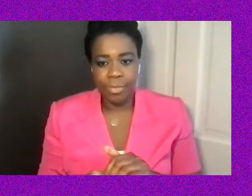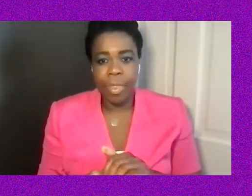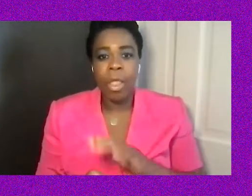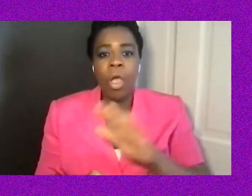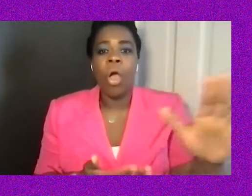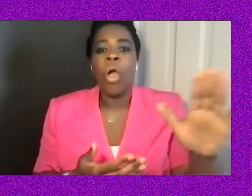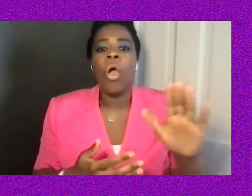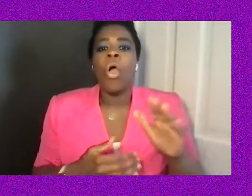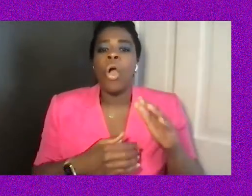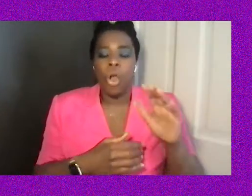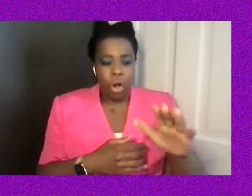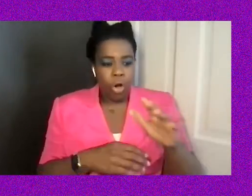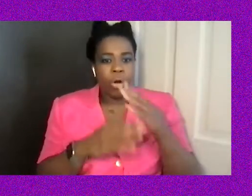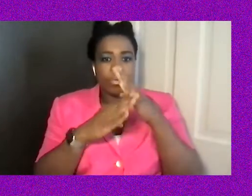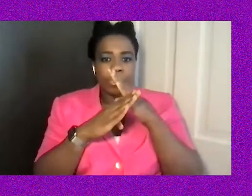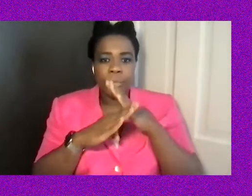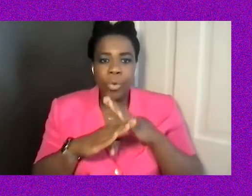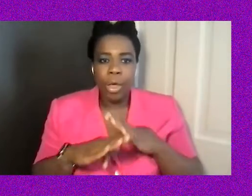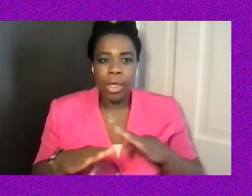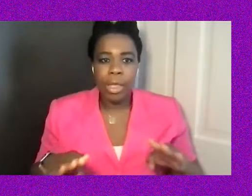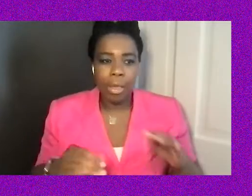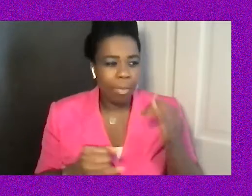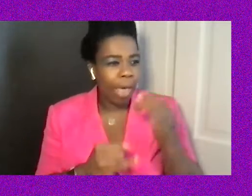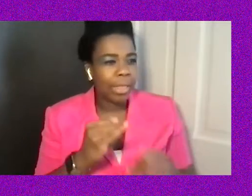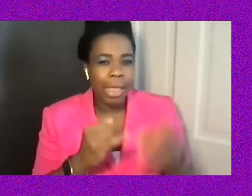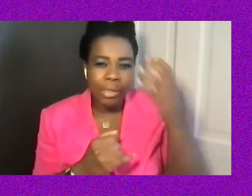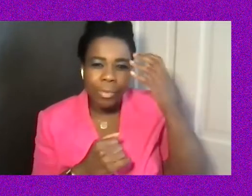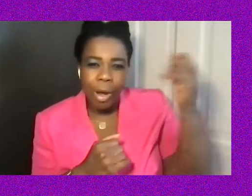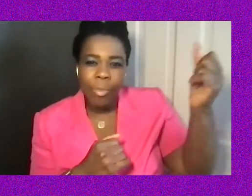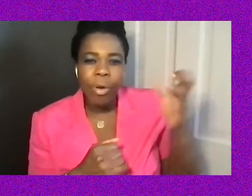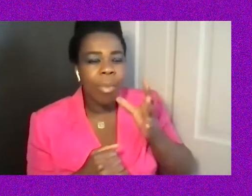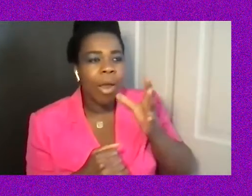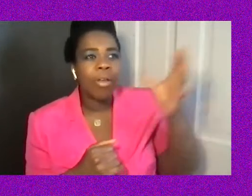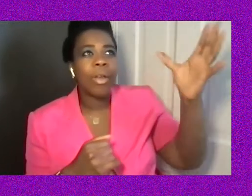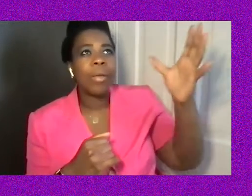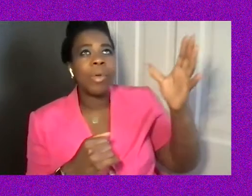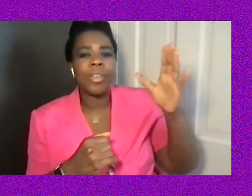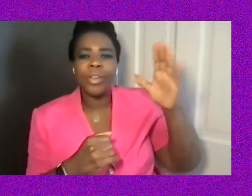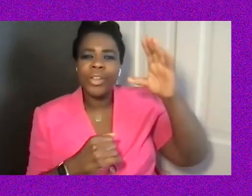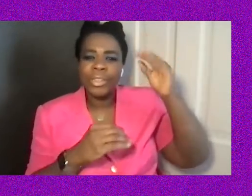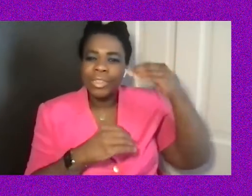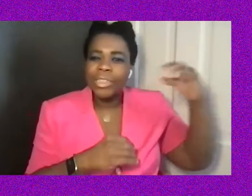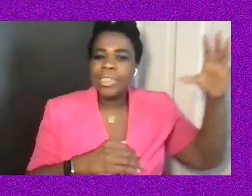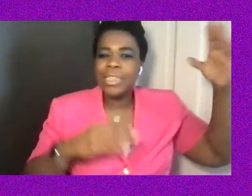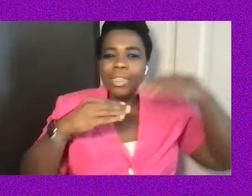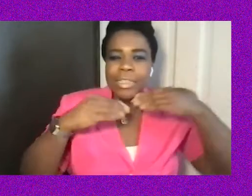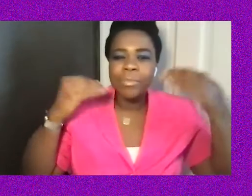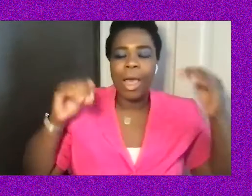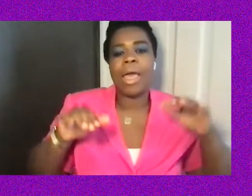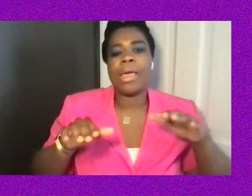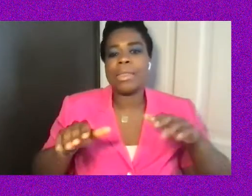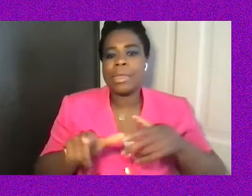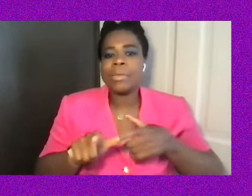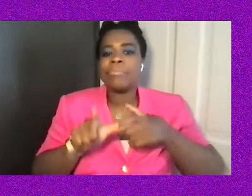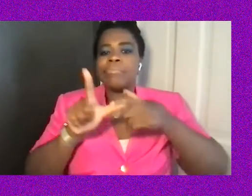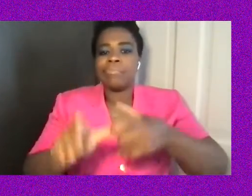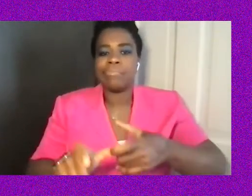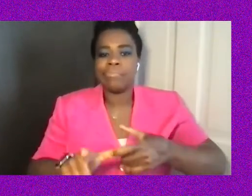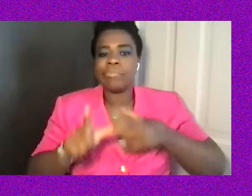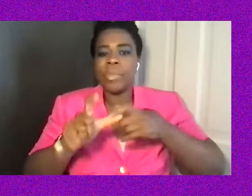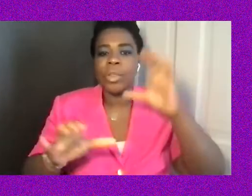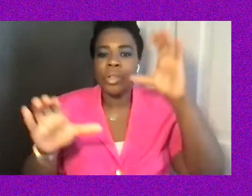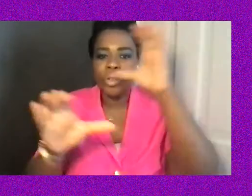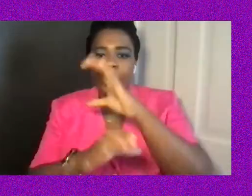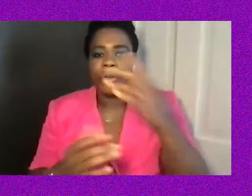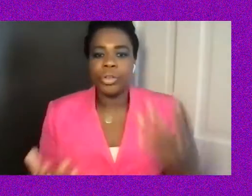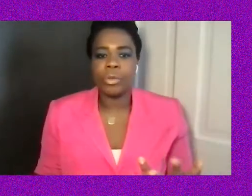reimaginar. Y después se silenció. Mi última memoria de ella es sonreír